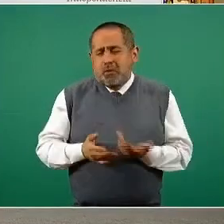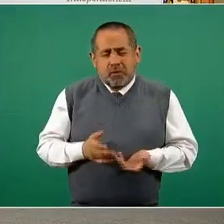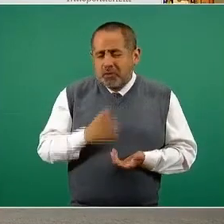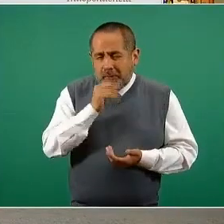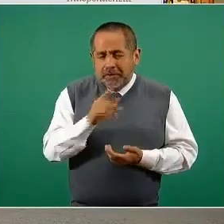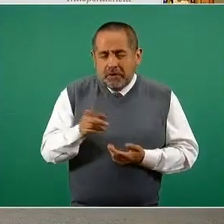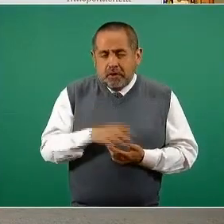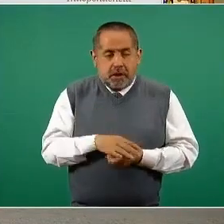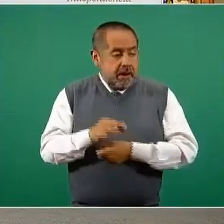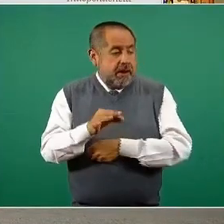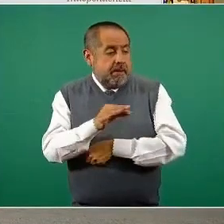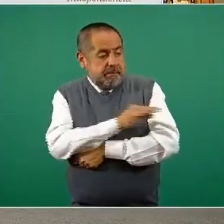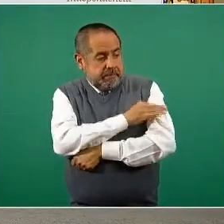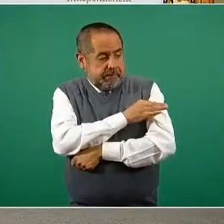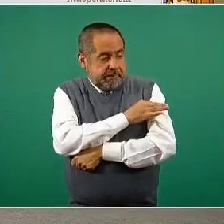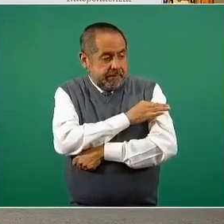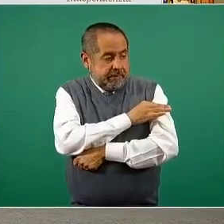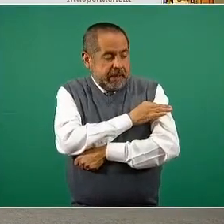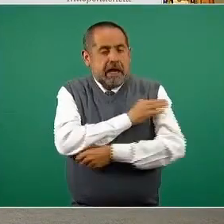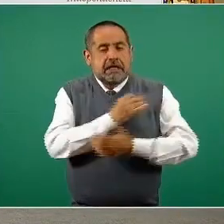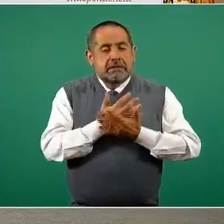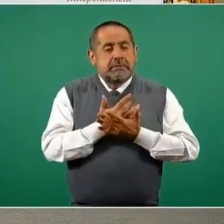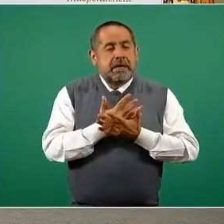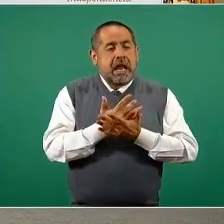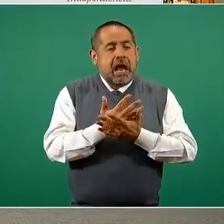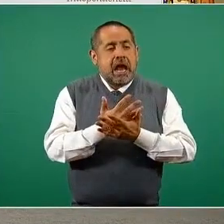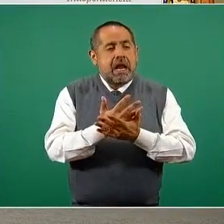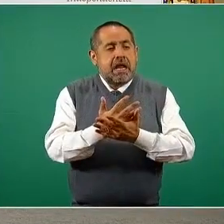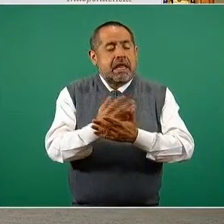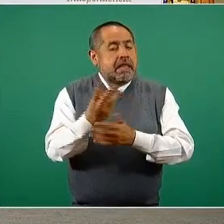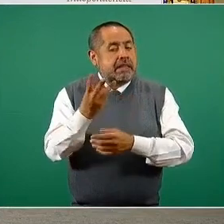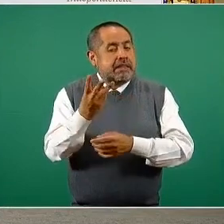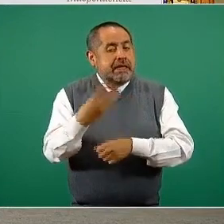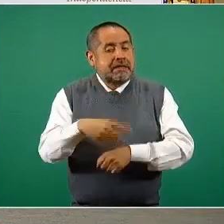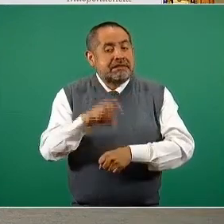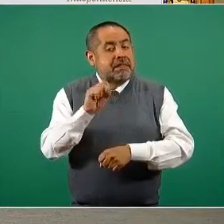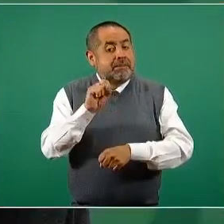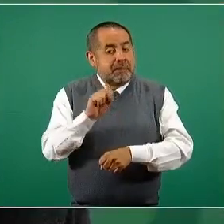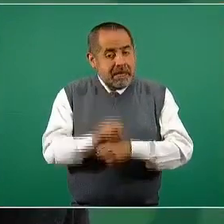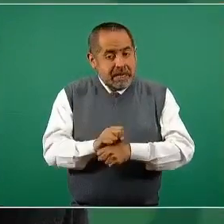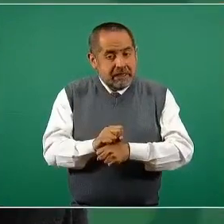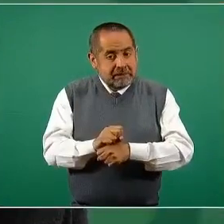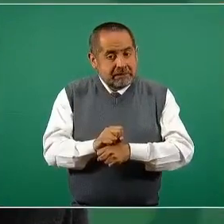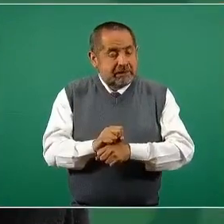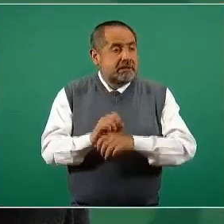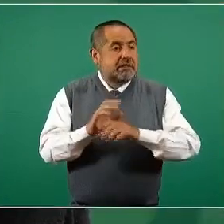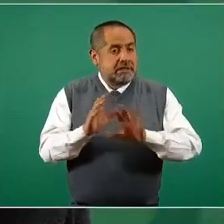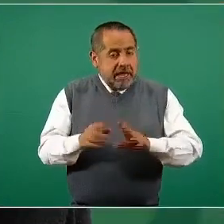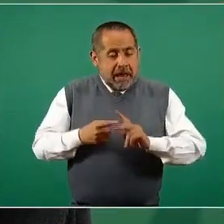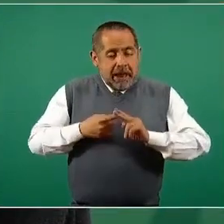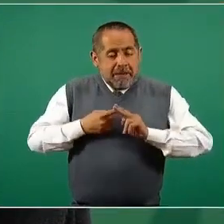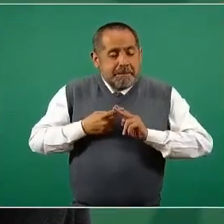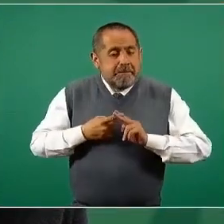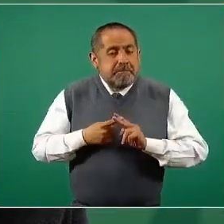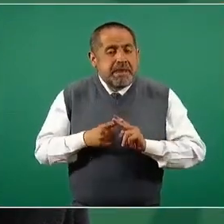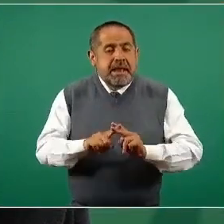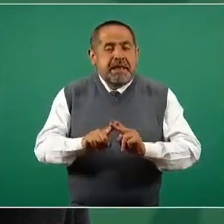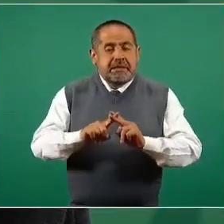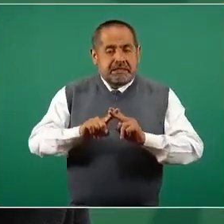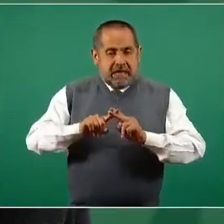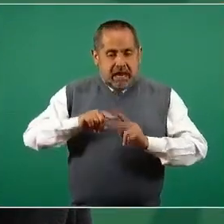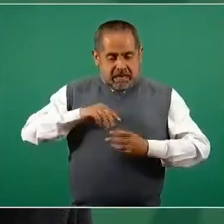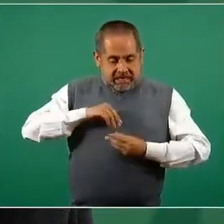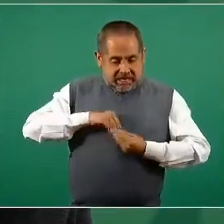aplicó la primera dosis, debieron pasar al menos 2, idealmente 3 semanas para poder lograr esa